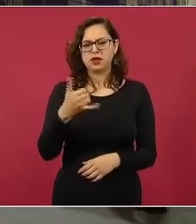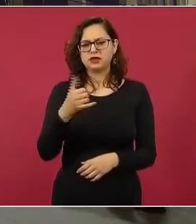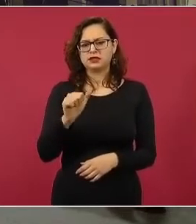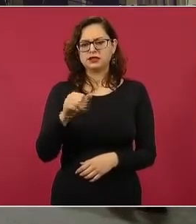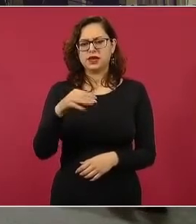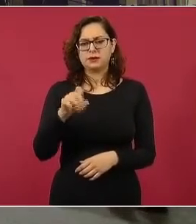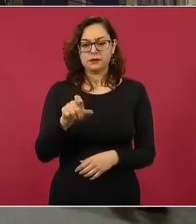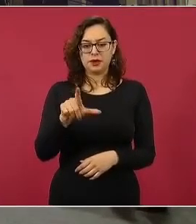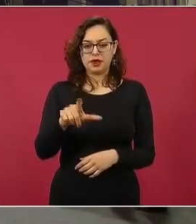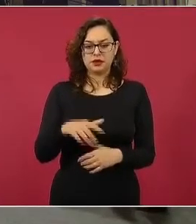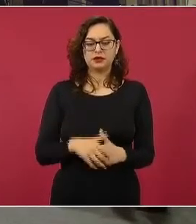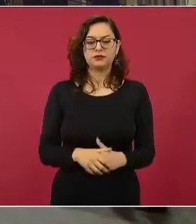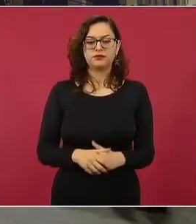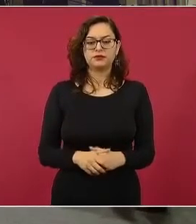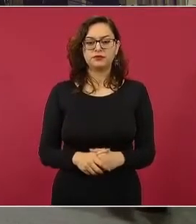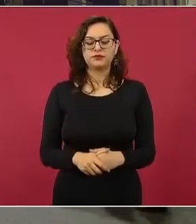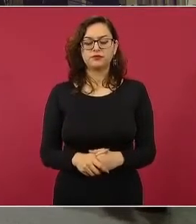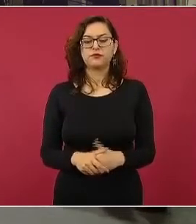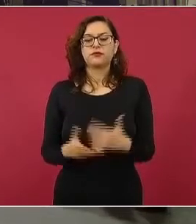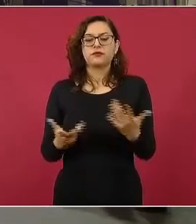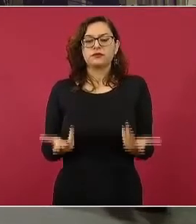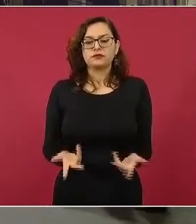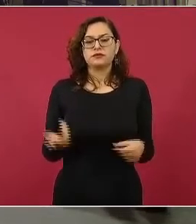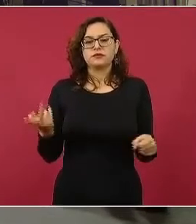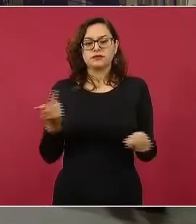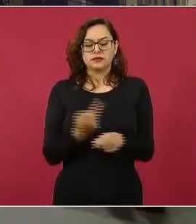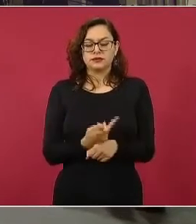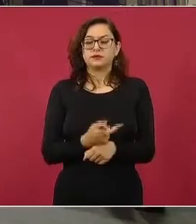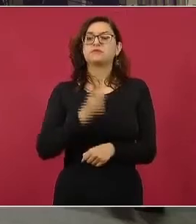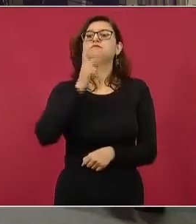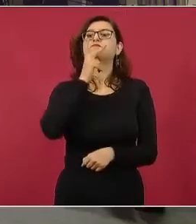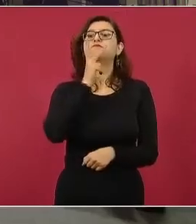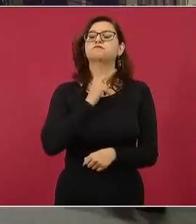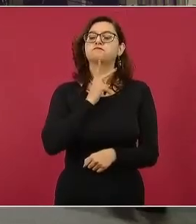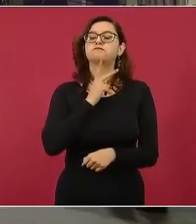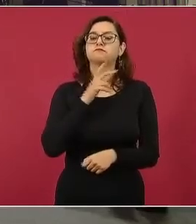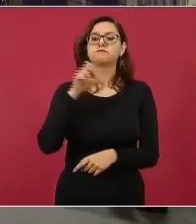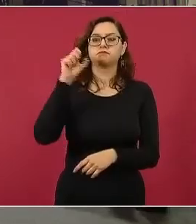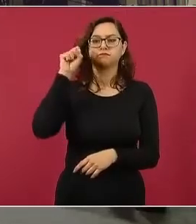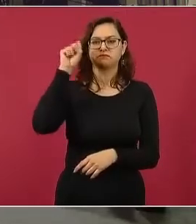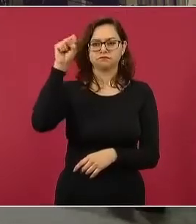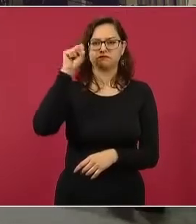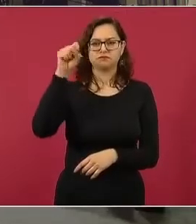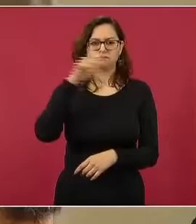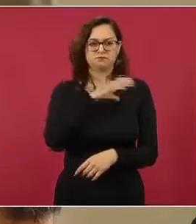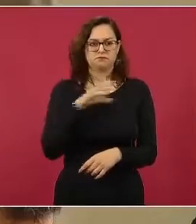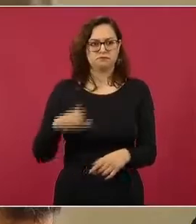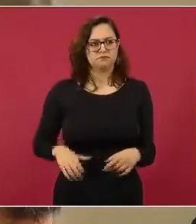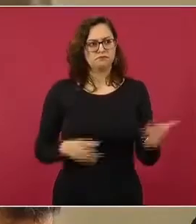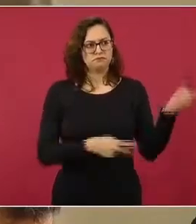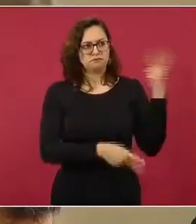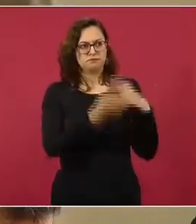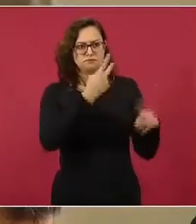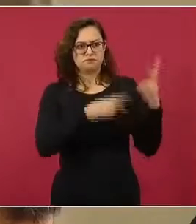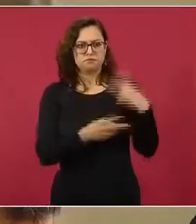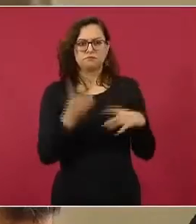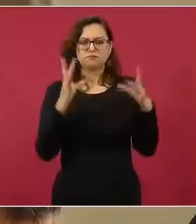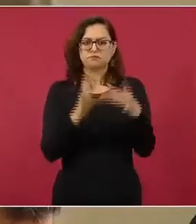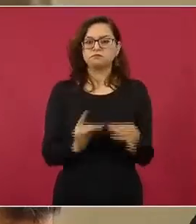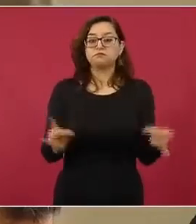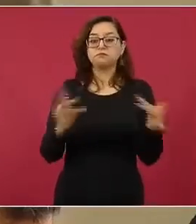Colombia, creo que viene hoy o mañana, ya está por acá.